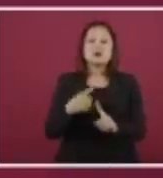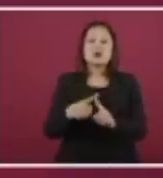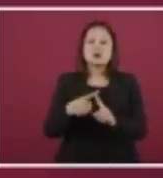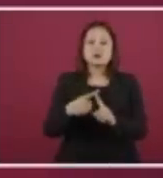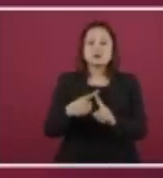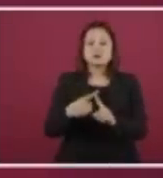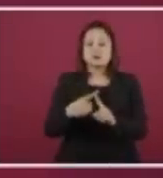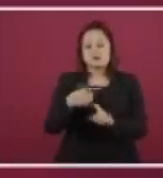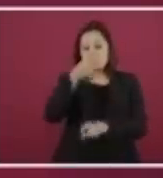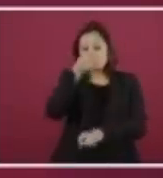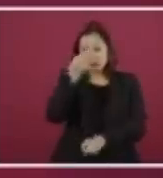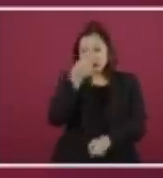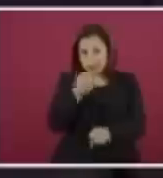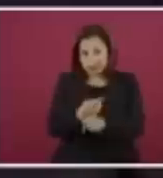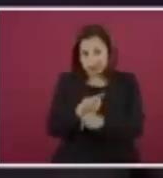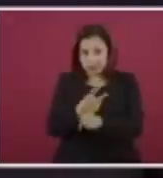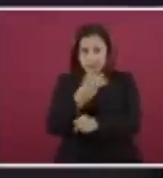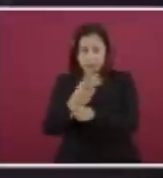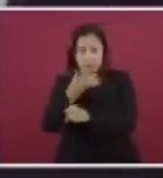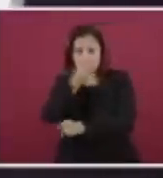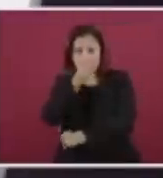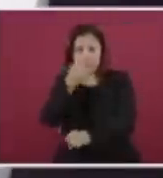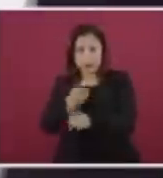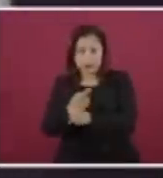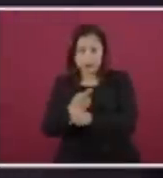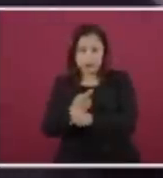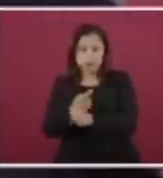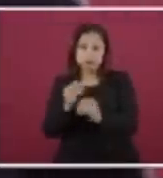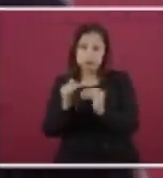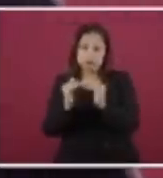Entonces, de